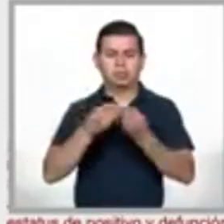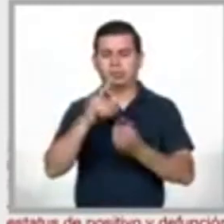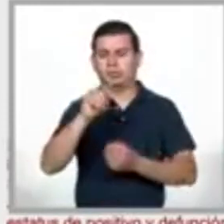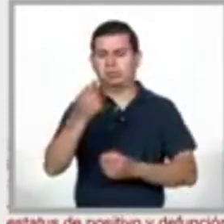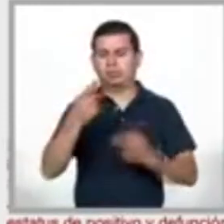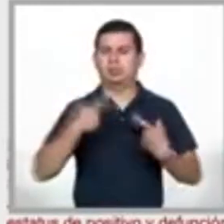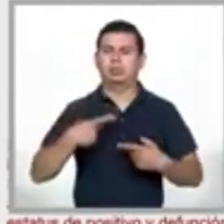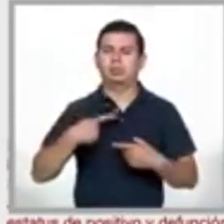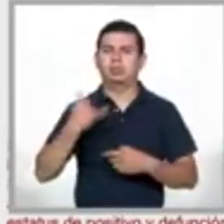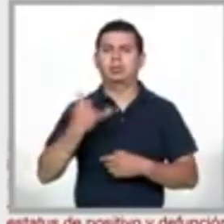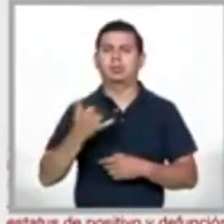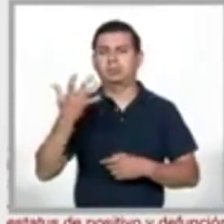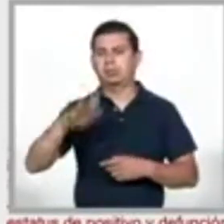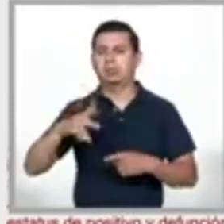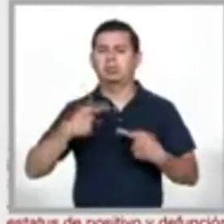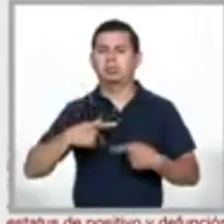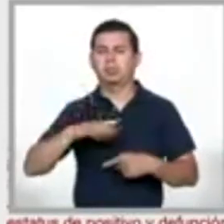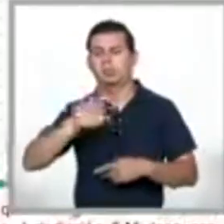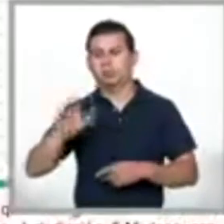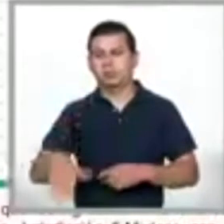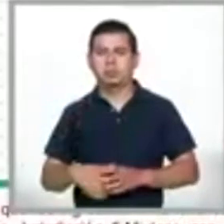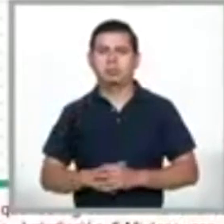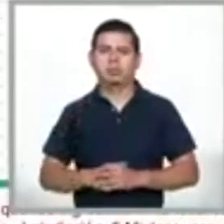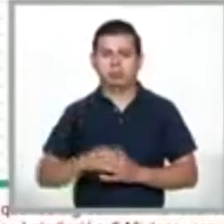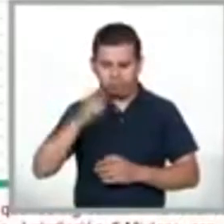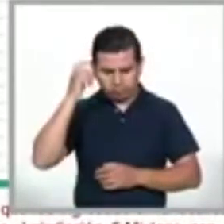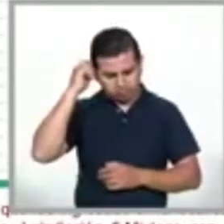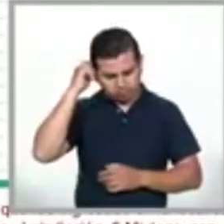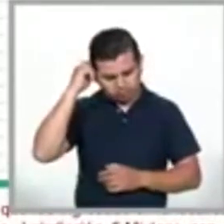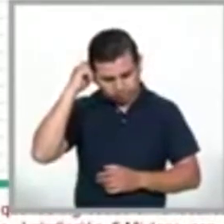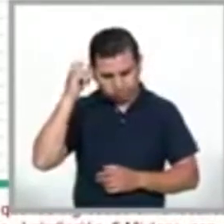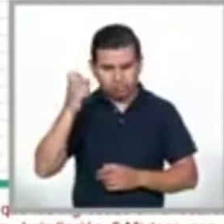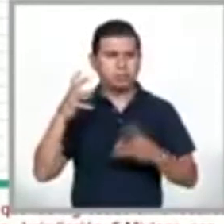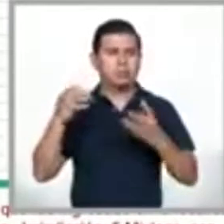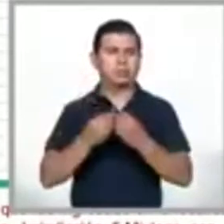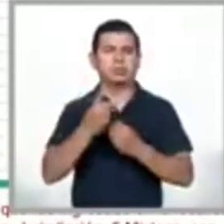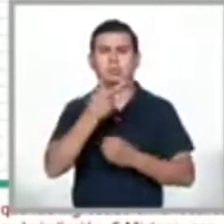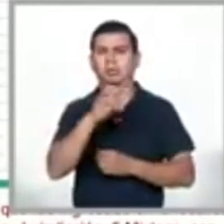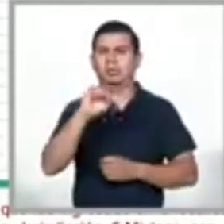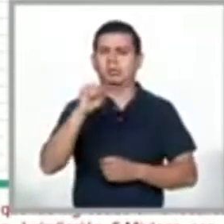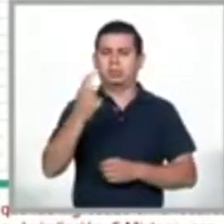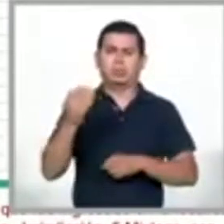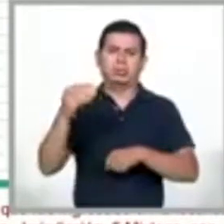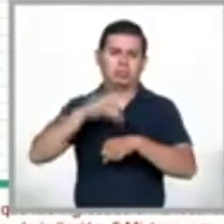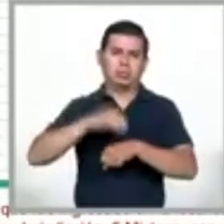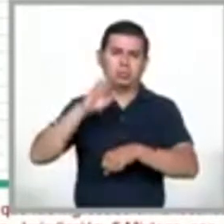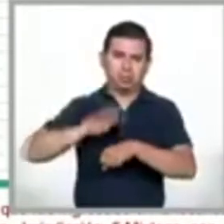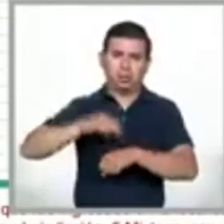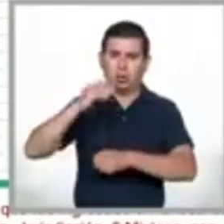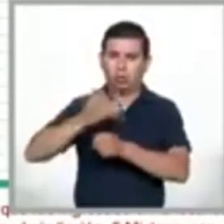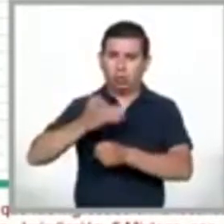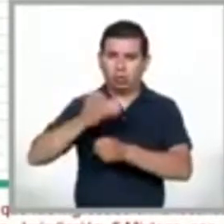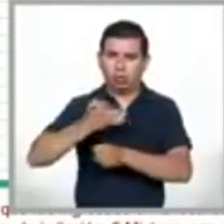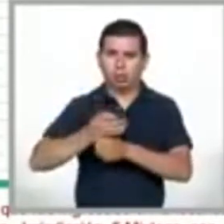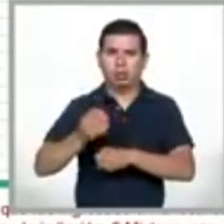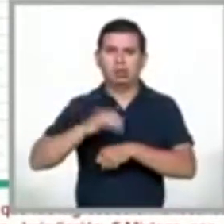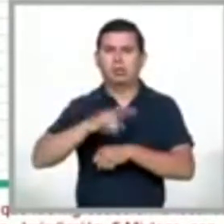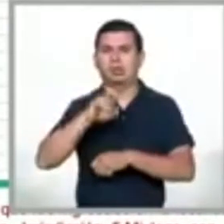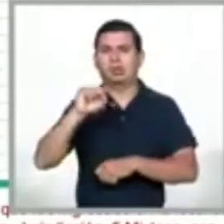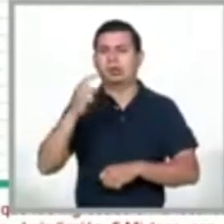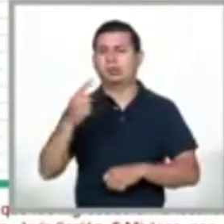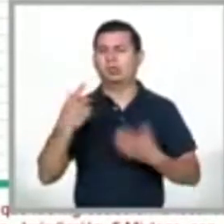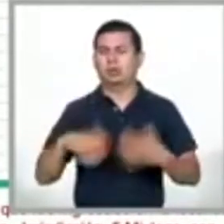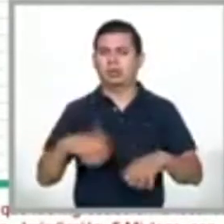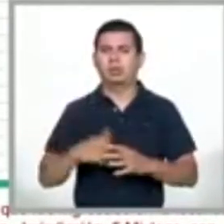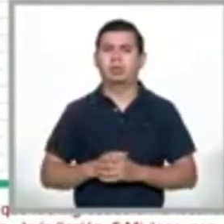con 10 defunciones. De los 261 casos nuevos, se reportan de estos